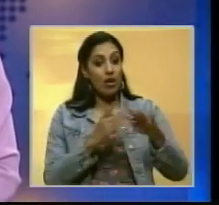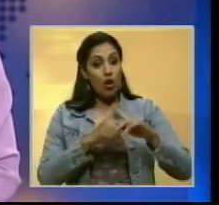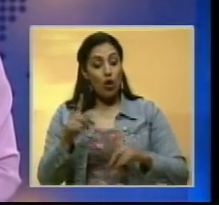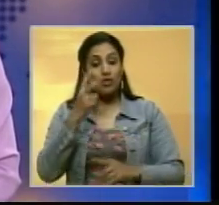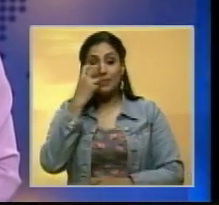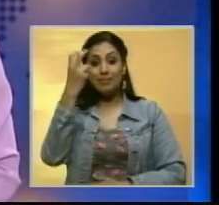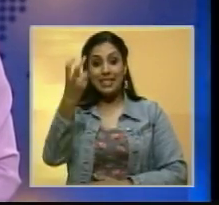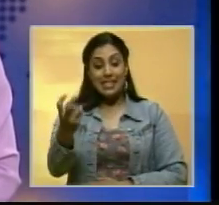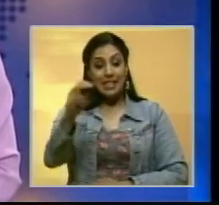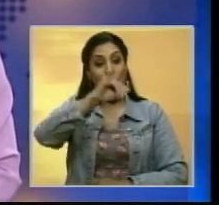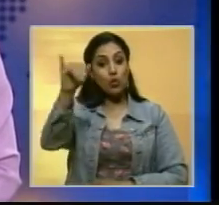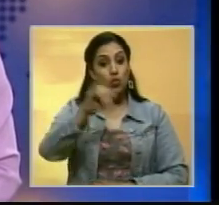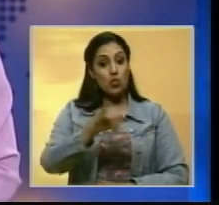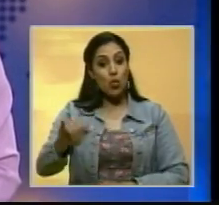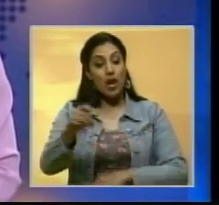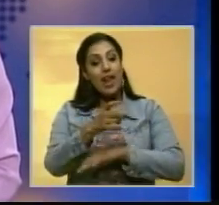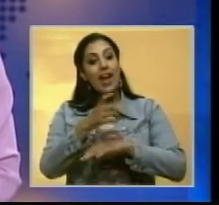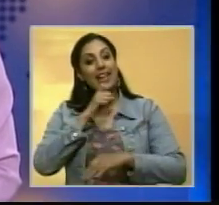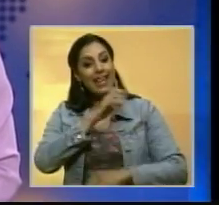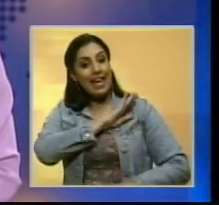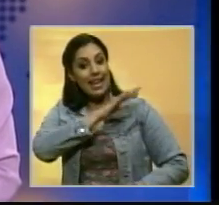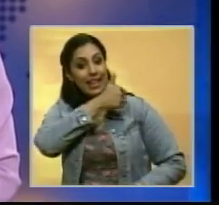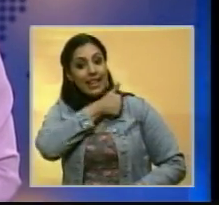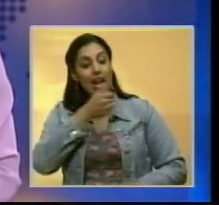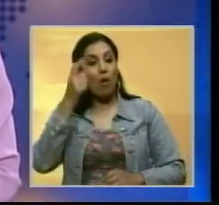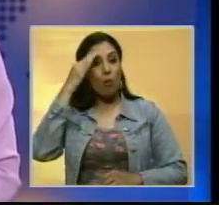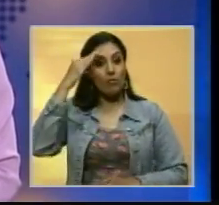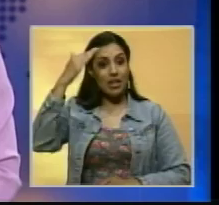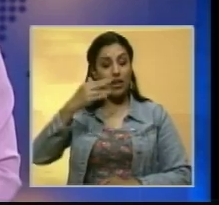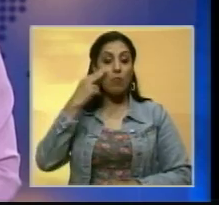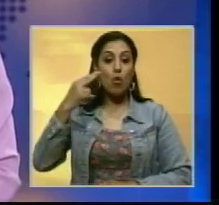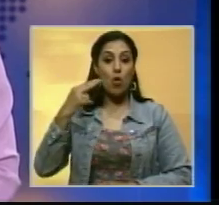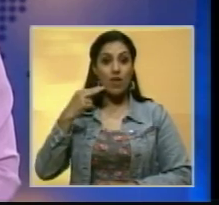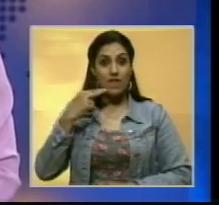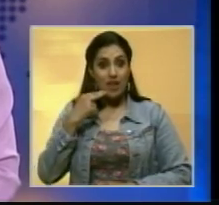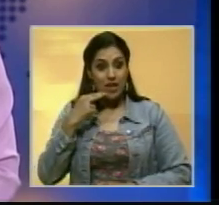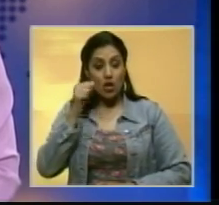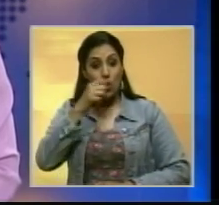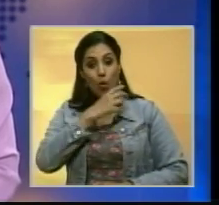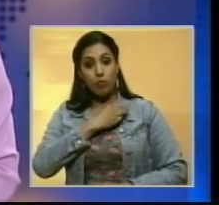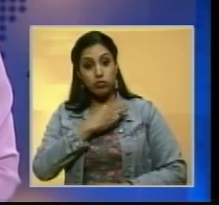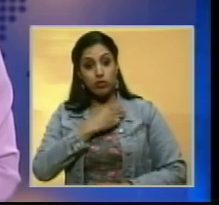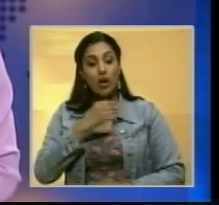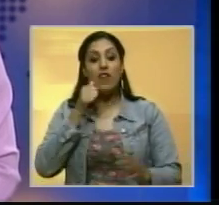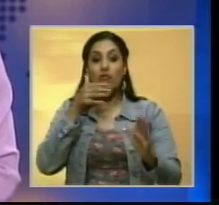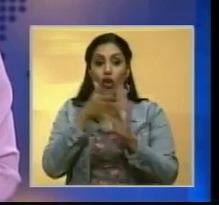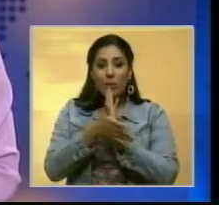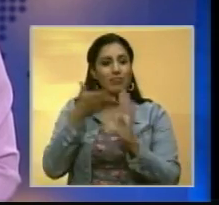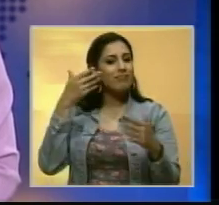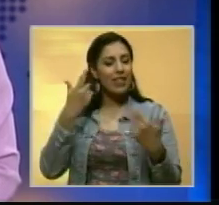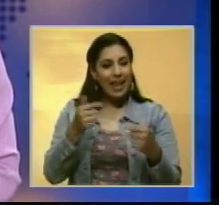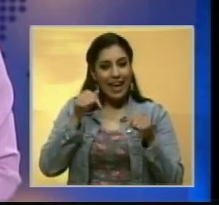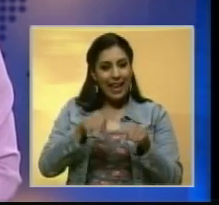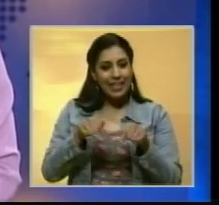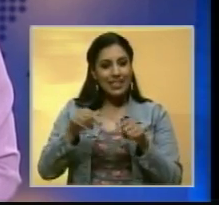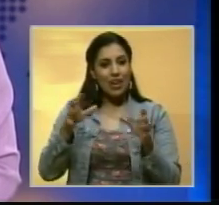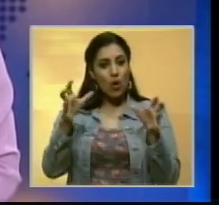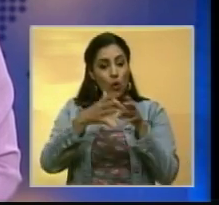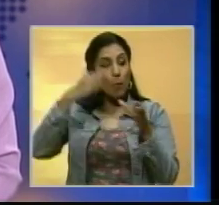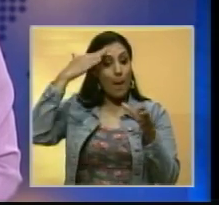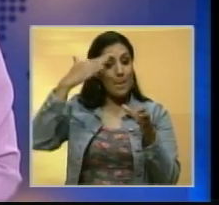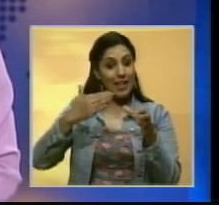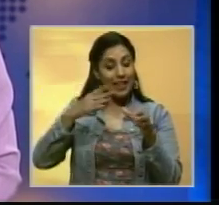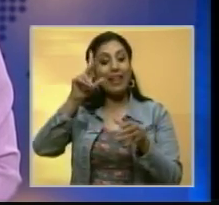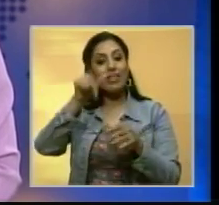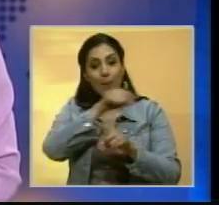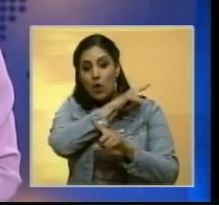De visita en el Zulia, el comandante general de la Guardia Nacional Bolivariana, Mayor General Antonio Benavides Torres, informó que este componente militar,